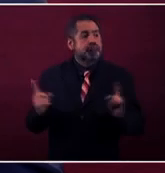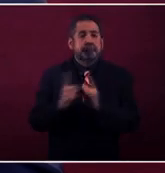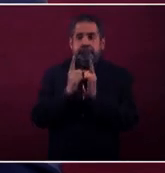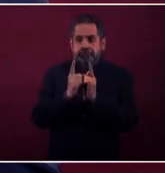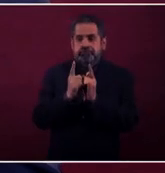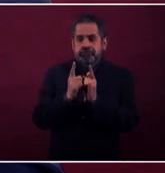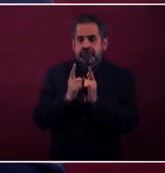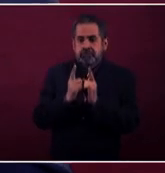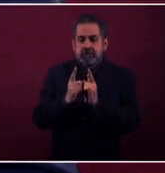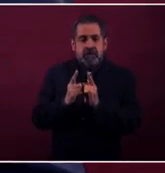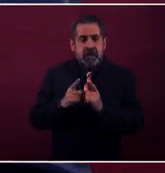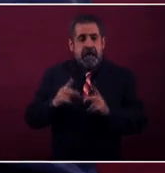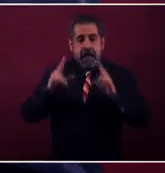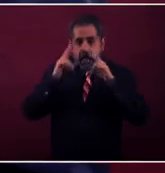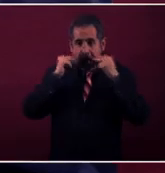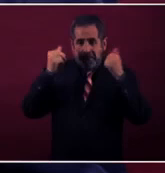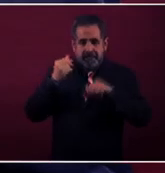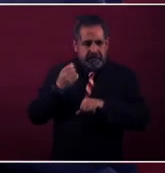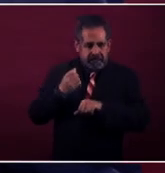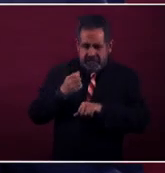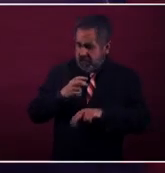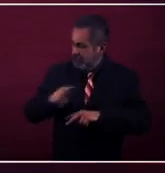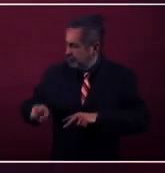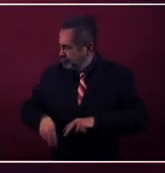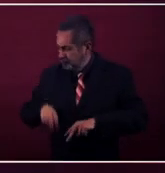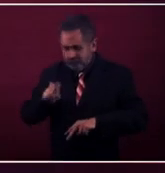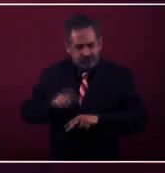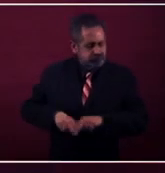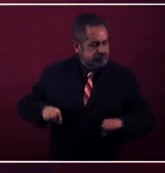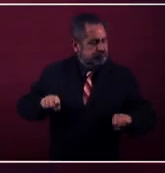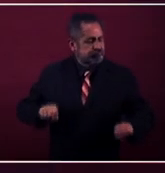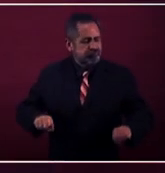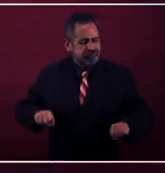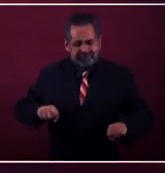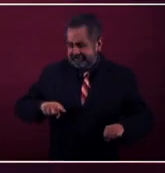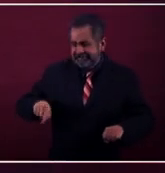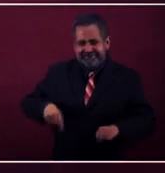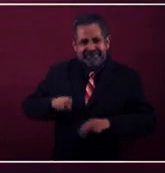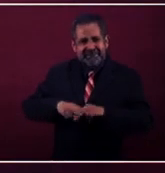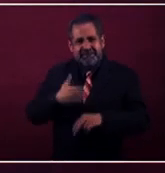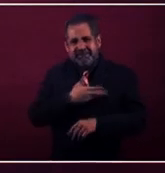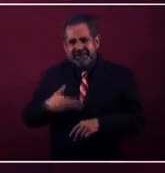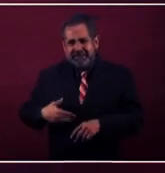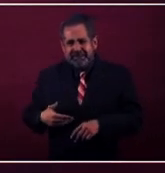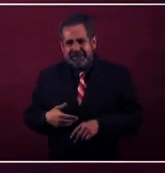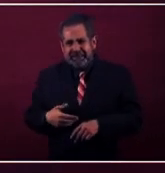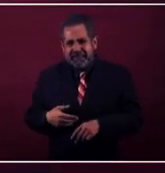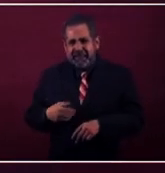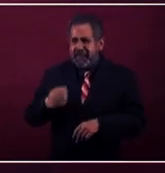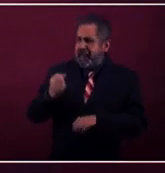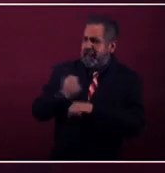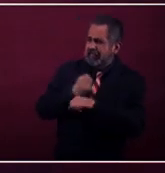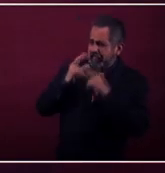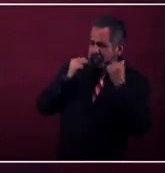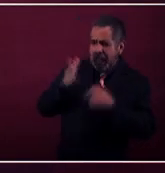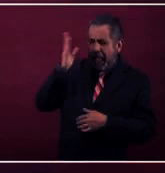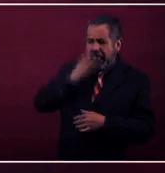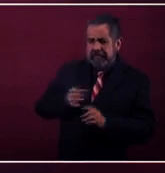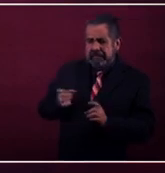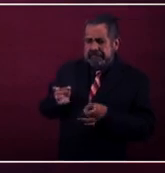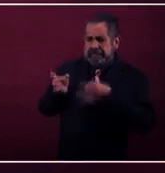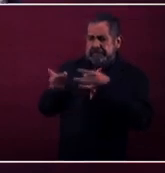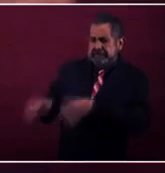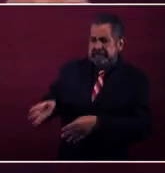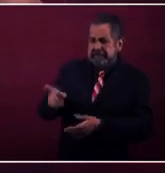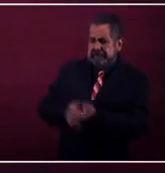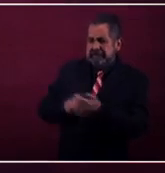y Villa se sentó en la silla presidencial y Zapata dijo que no porque estaba embrujada.